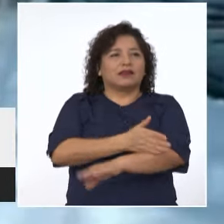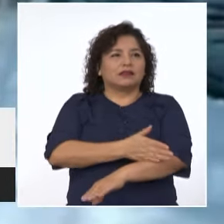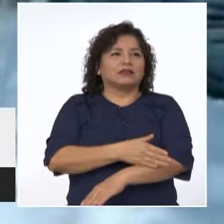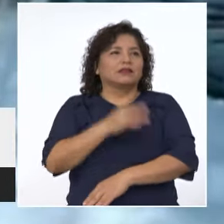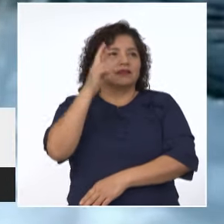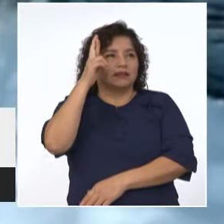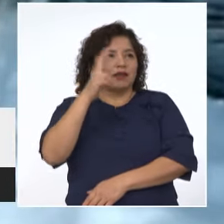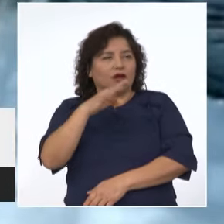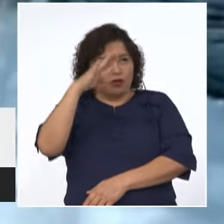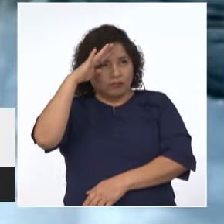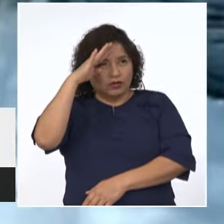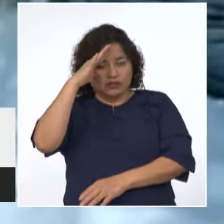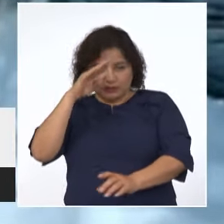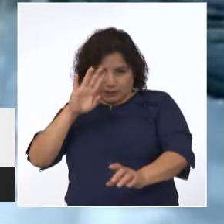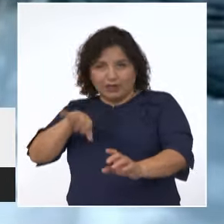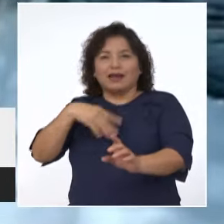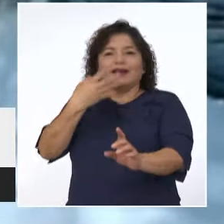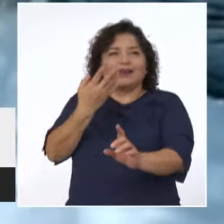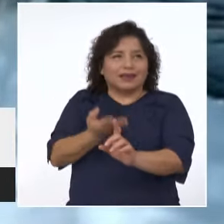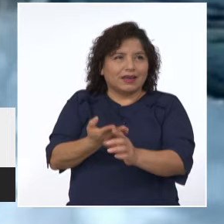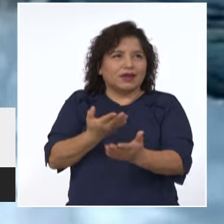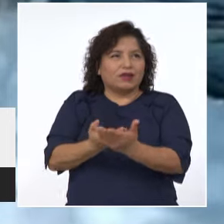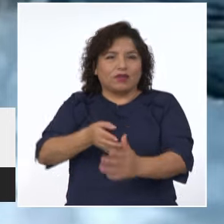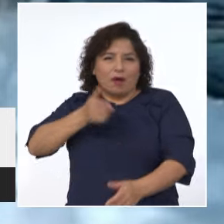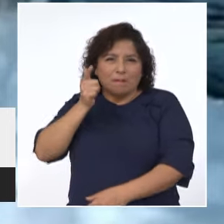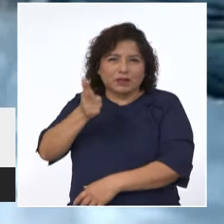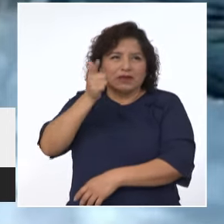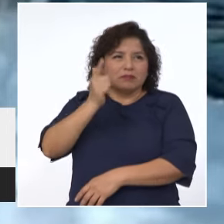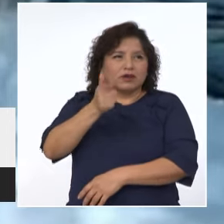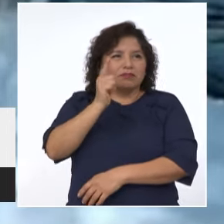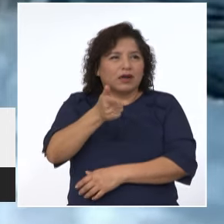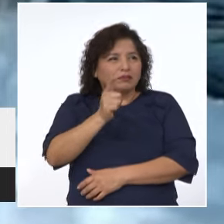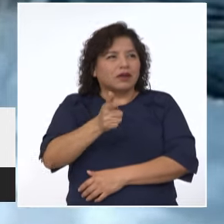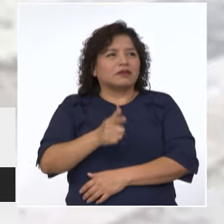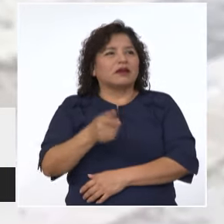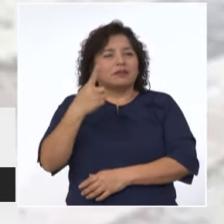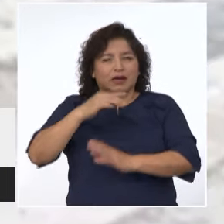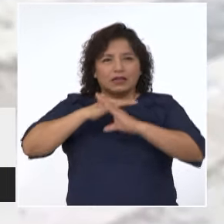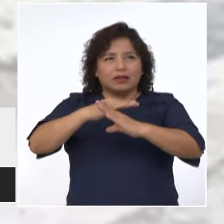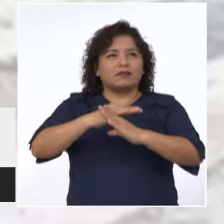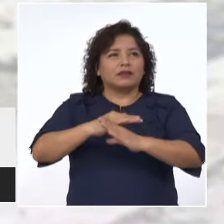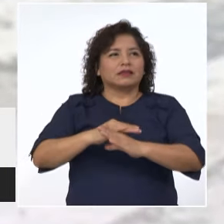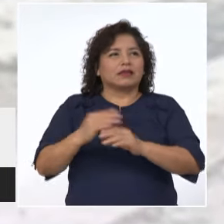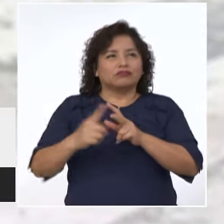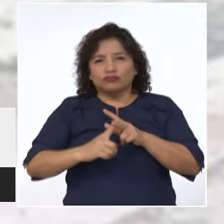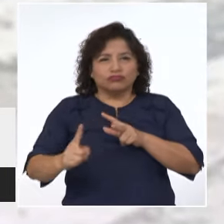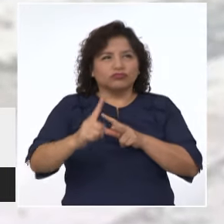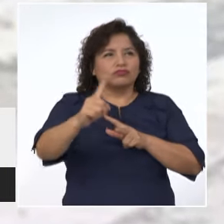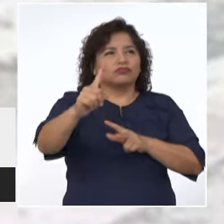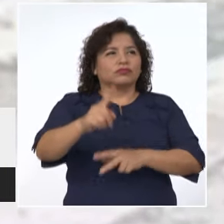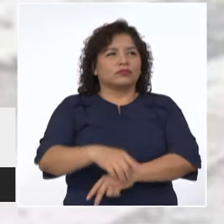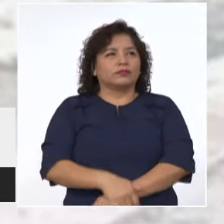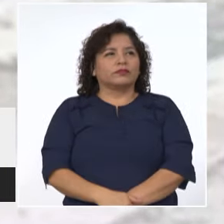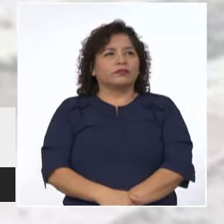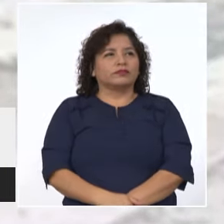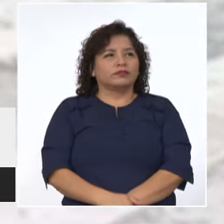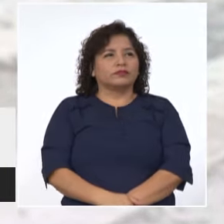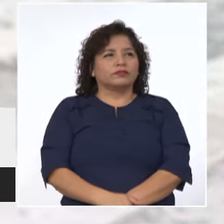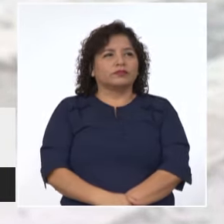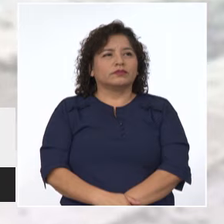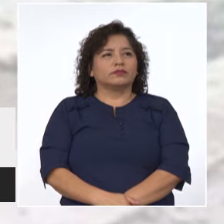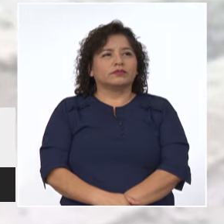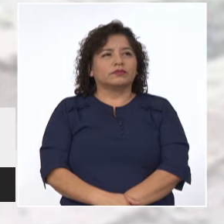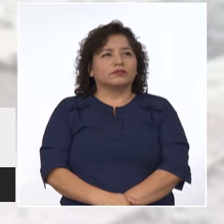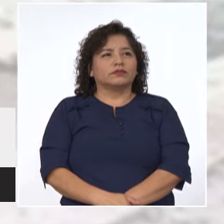un policía intervino y empezó a disparar contra los criminales para evitar que fuguen con el botín.